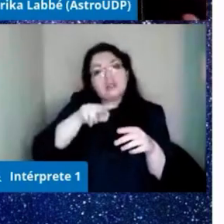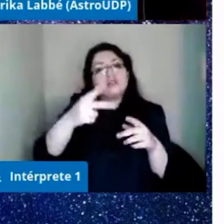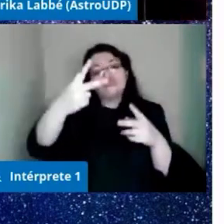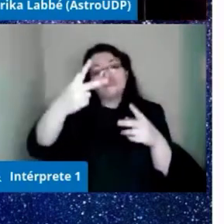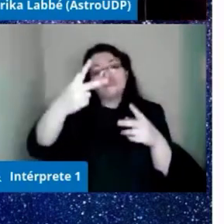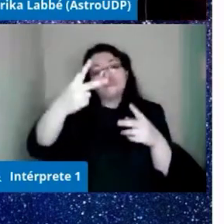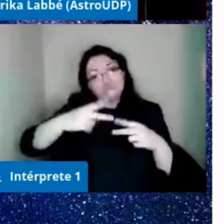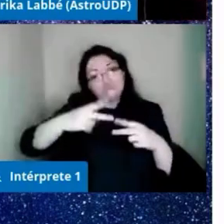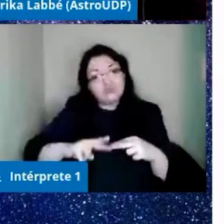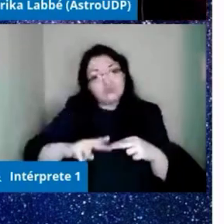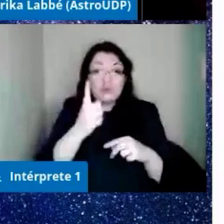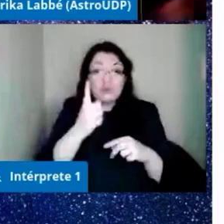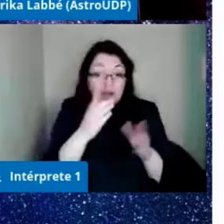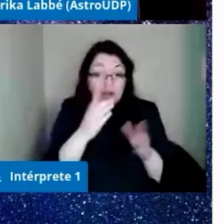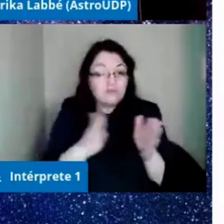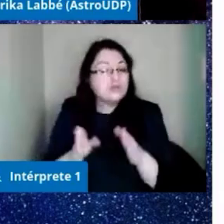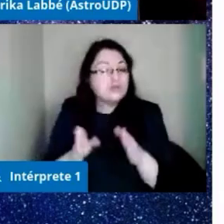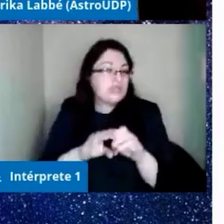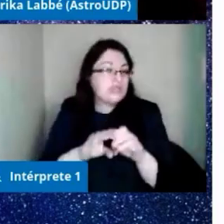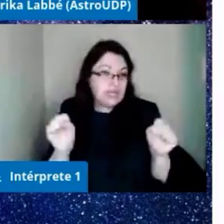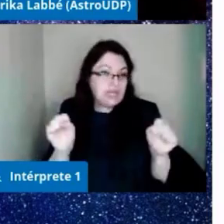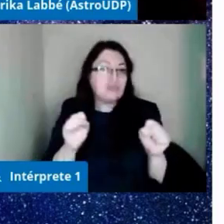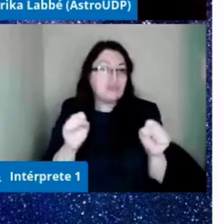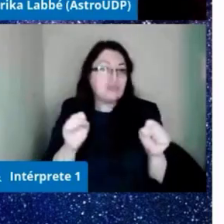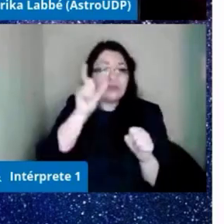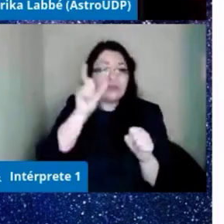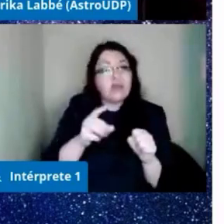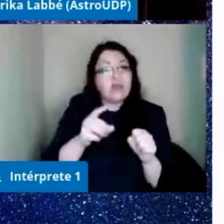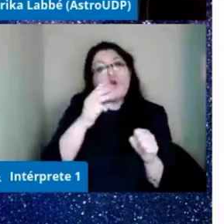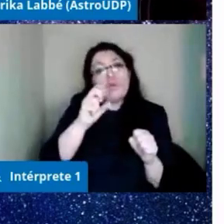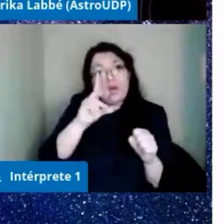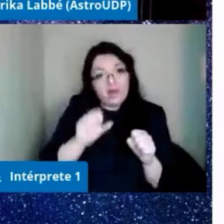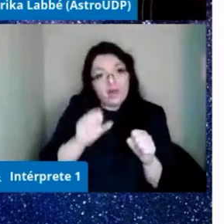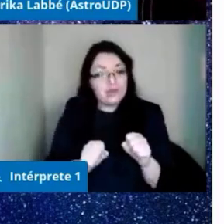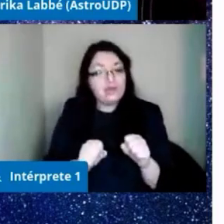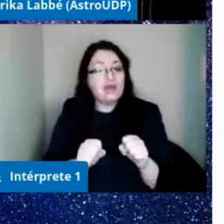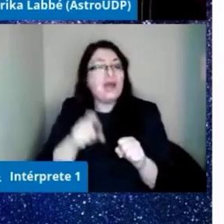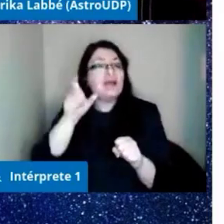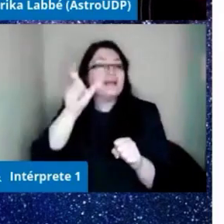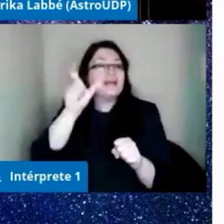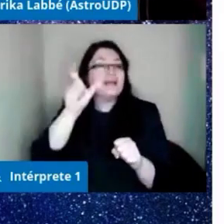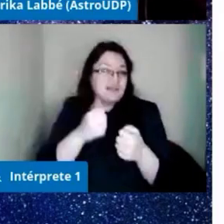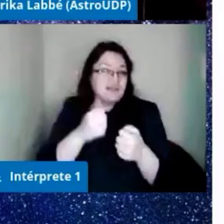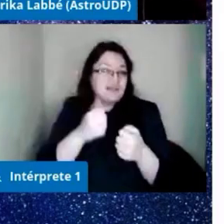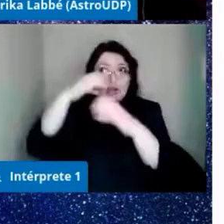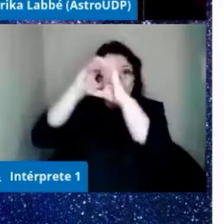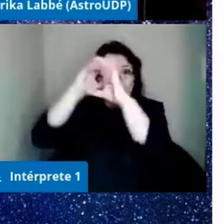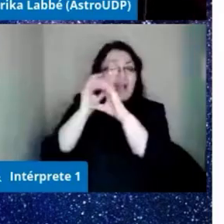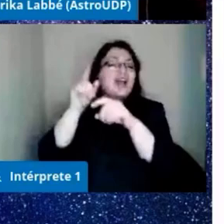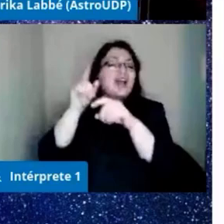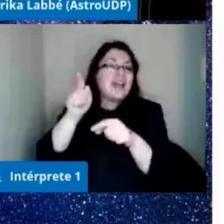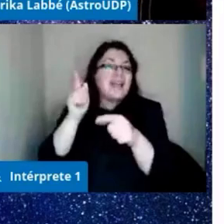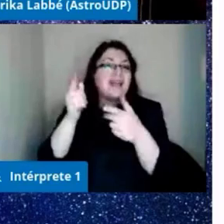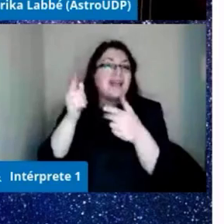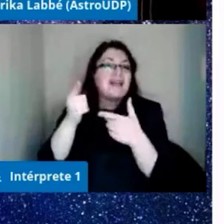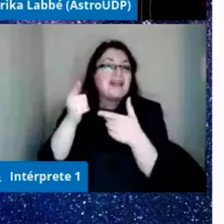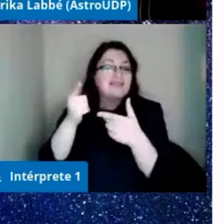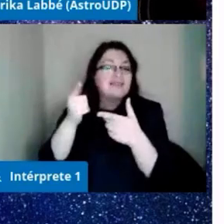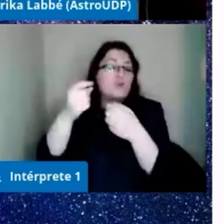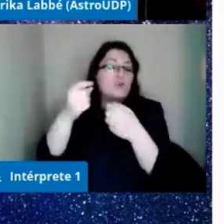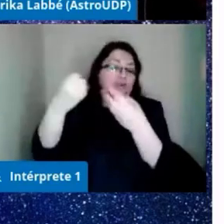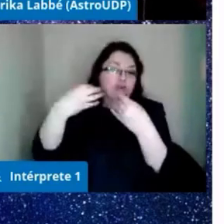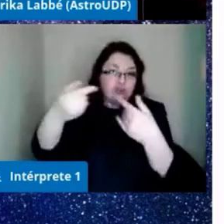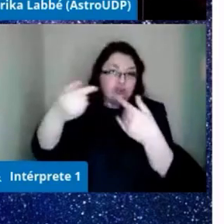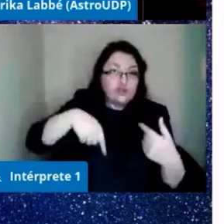ya lo tenemos listo, va a ser con Wanda Díaz Merced, como les digo, esta astrónoma que es nuestra mentora. La voy a entrevistar yo